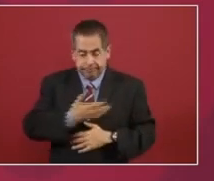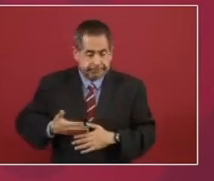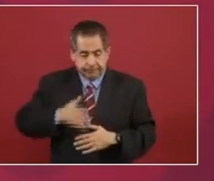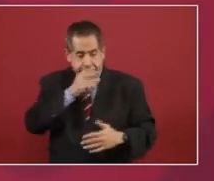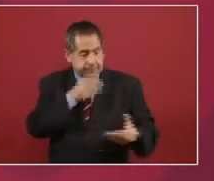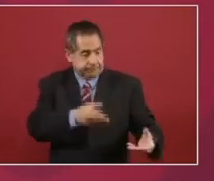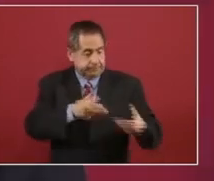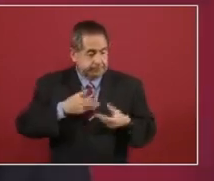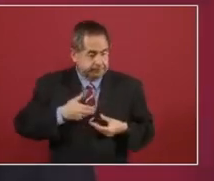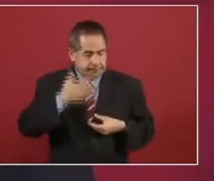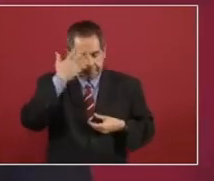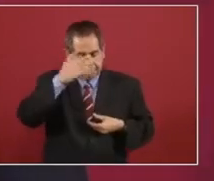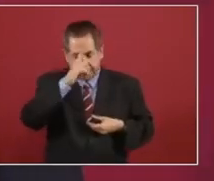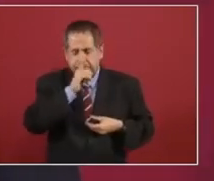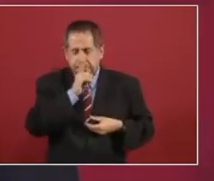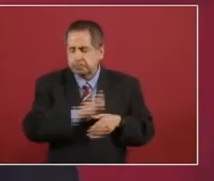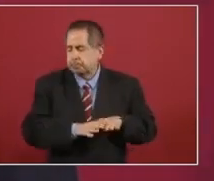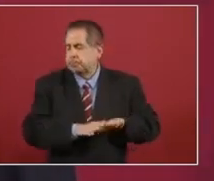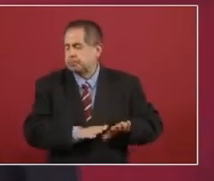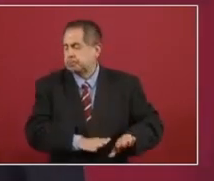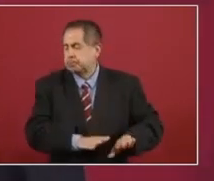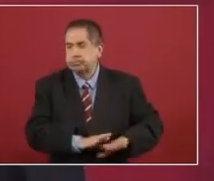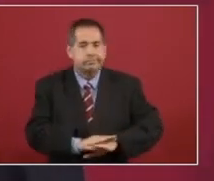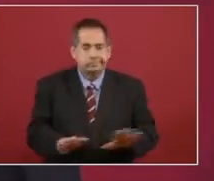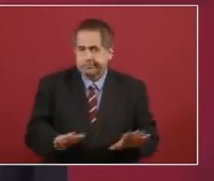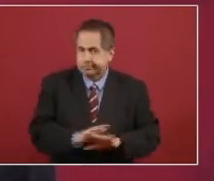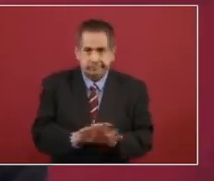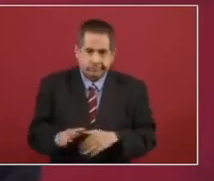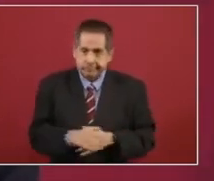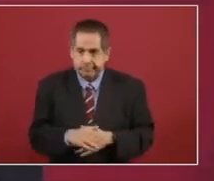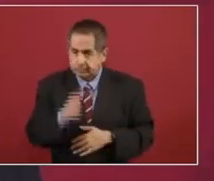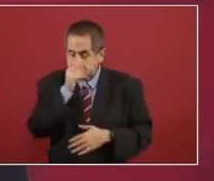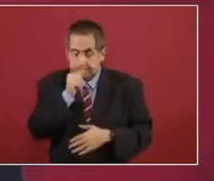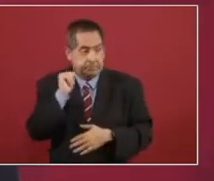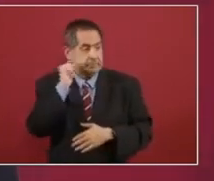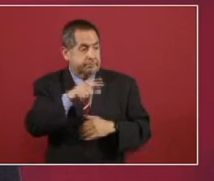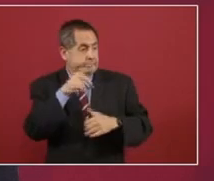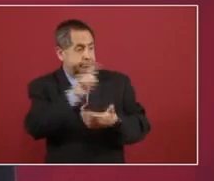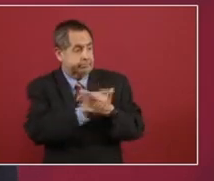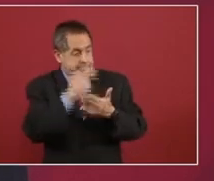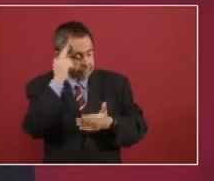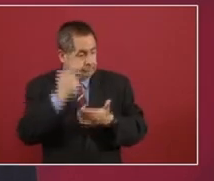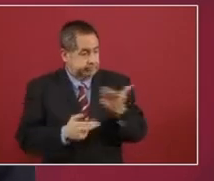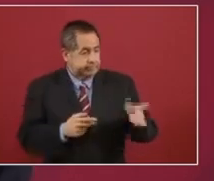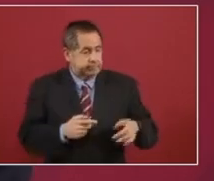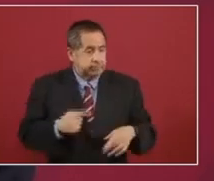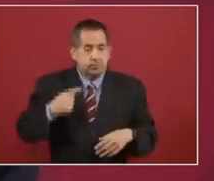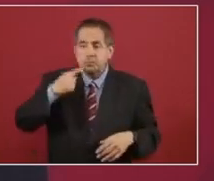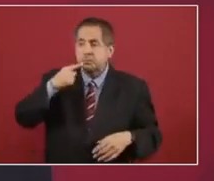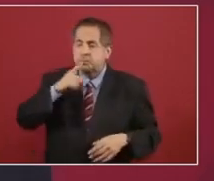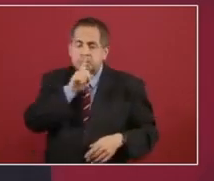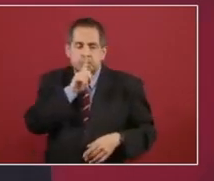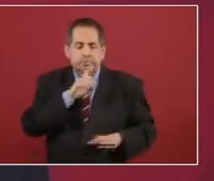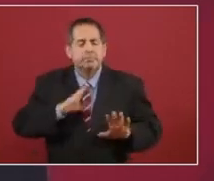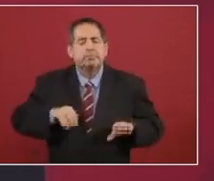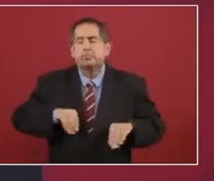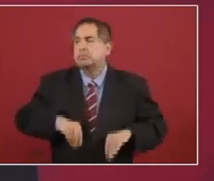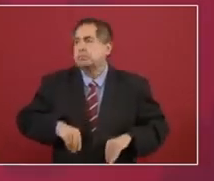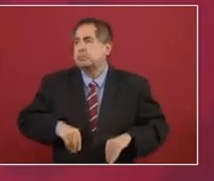puede saber de un presunto delito y no